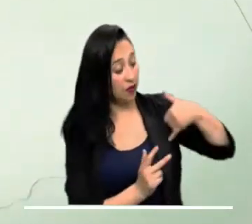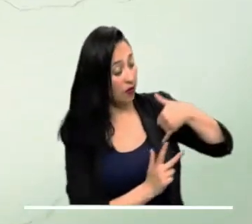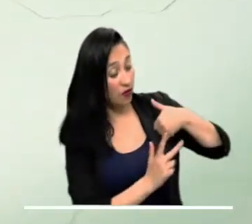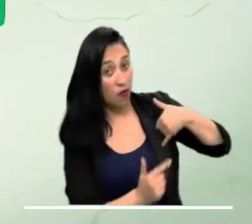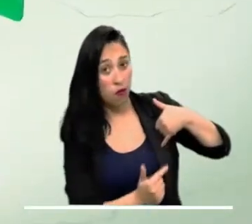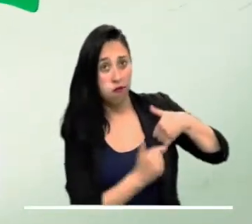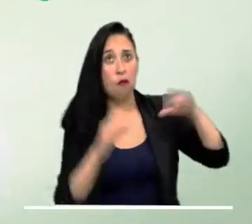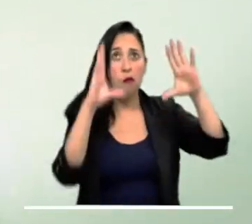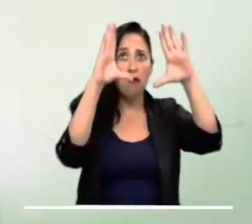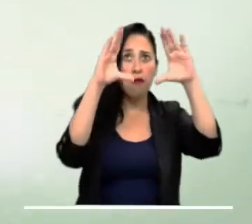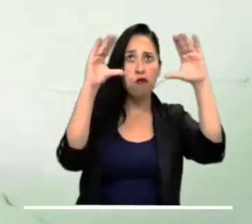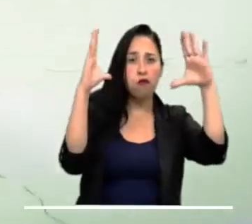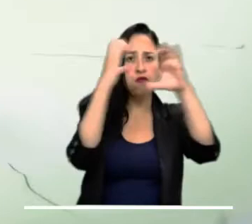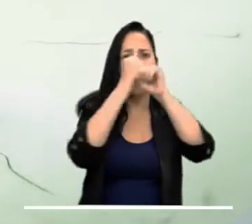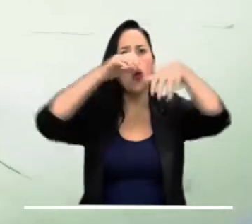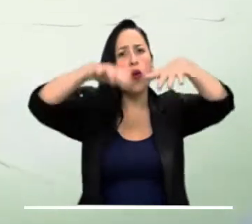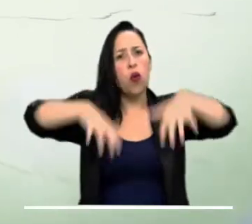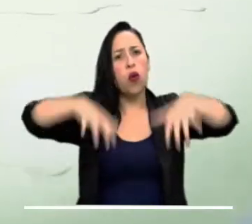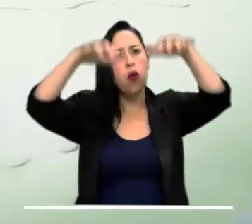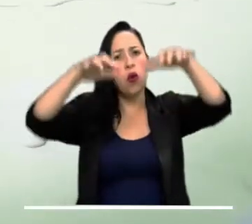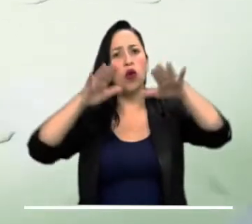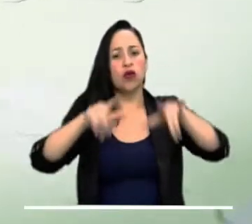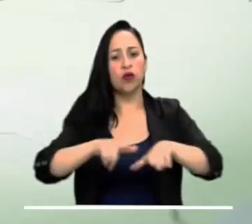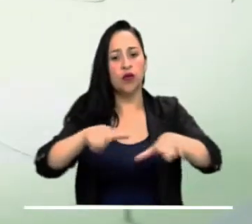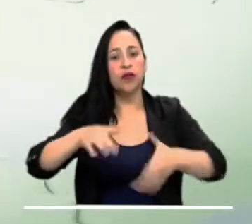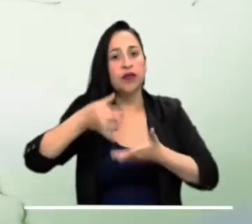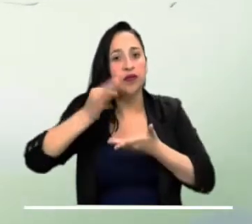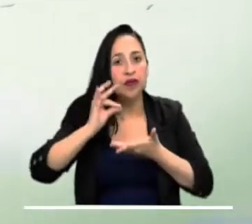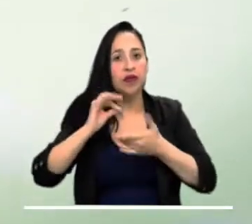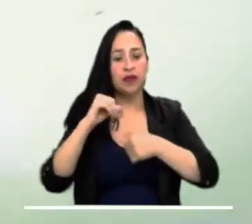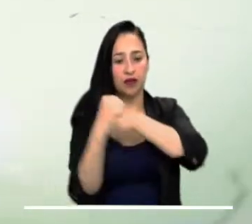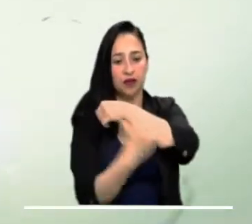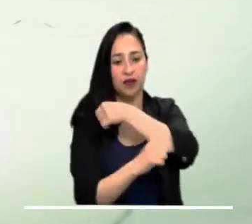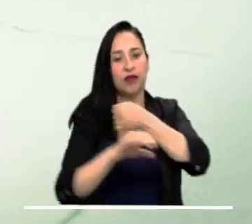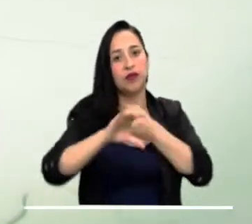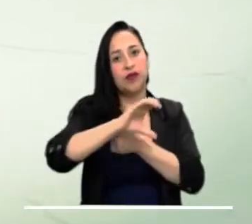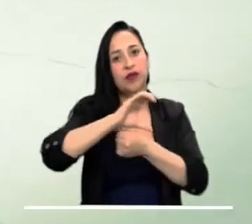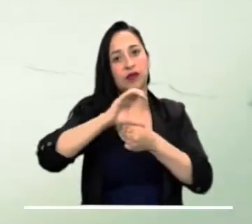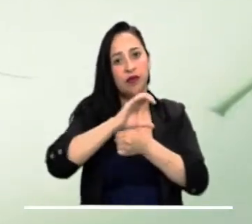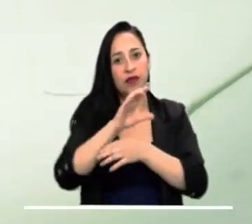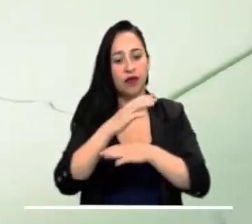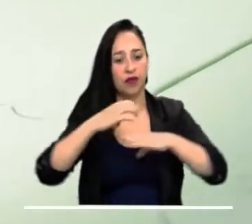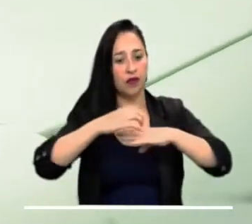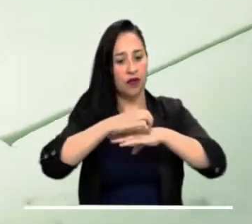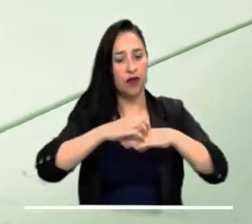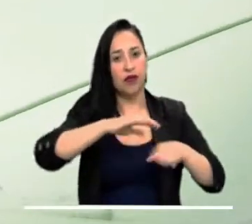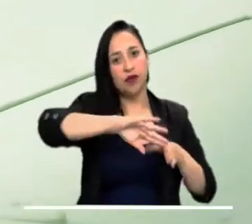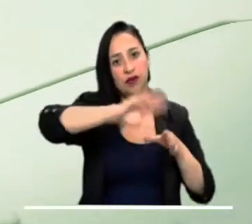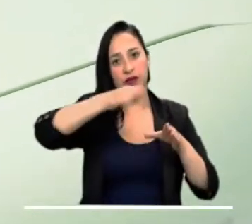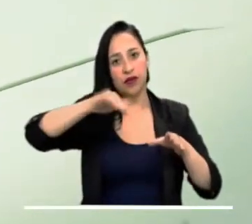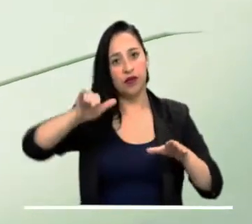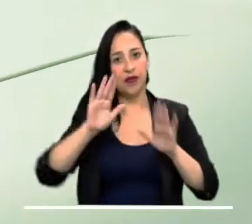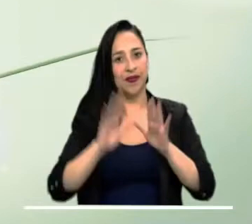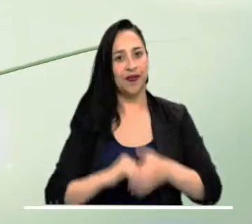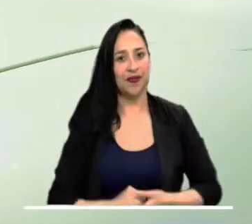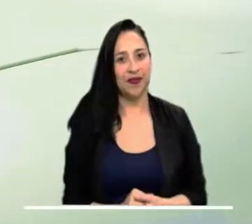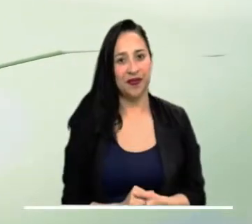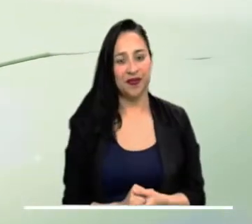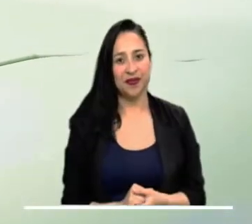Para la región andina, cielo nublado y posibles lluvias en zonas del eje cafetero, Boyacá, Cundinamarca, Tolima y